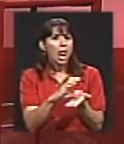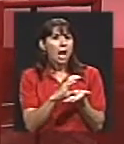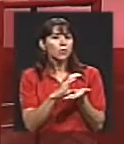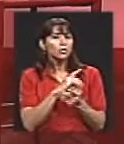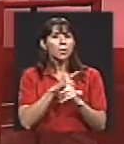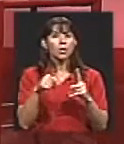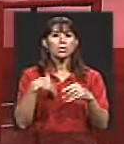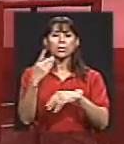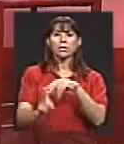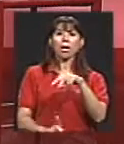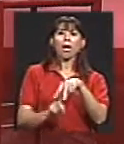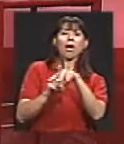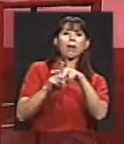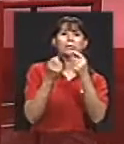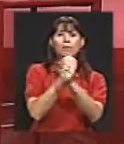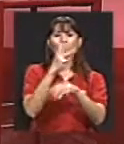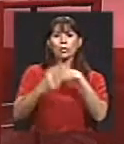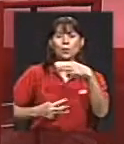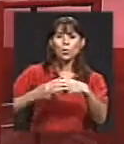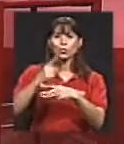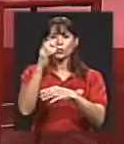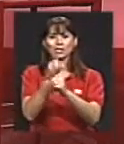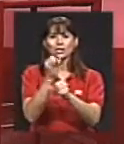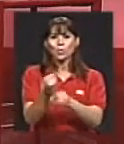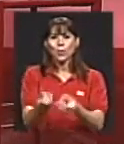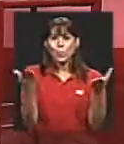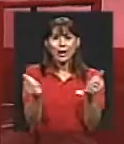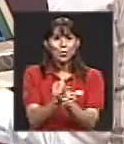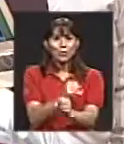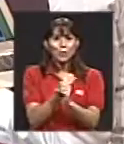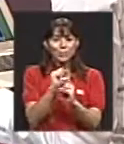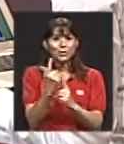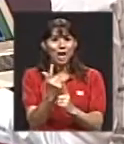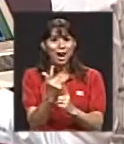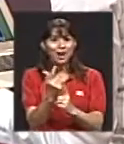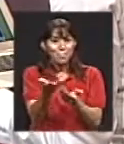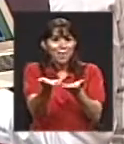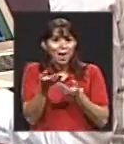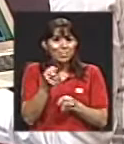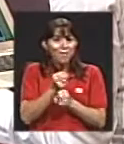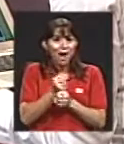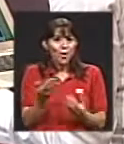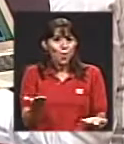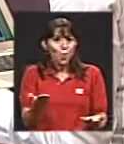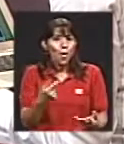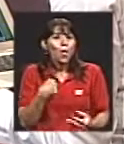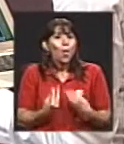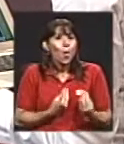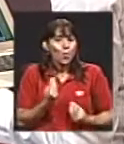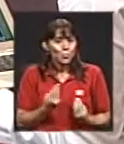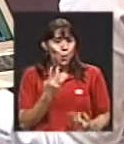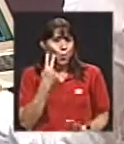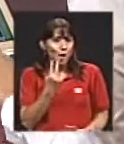salvador del mundo en una institución pública con seguridad social y me da trabajo trabajo como no voy a ver yo